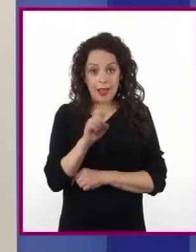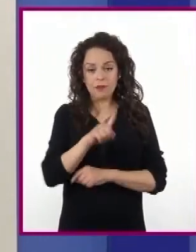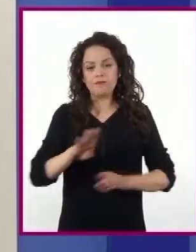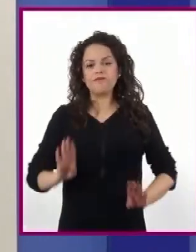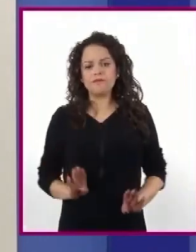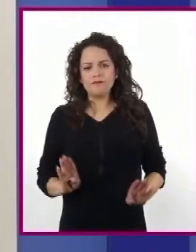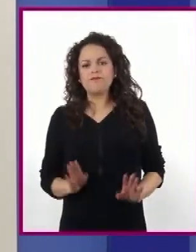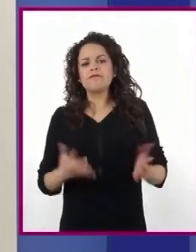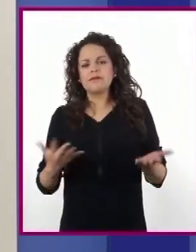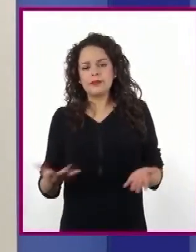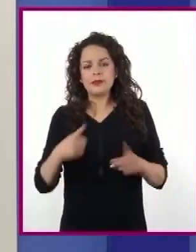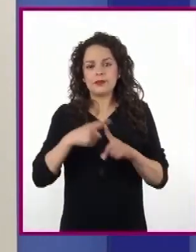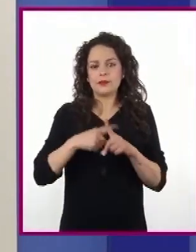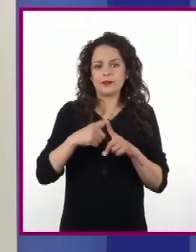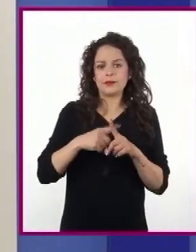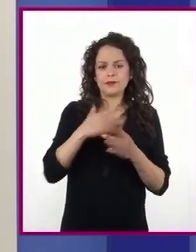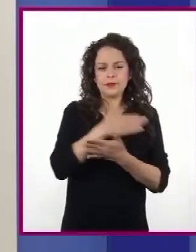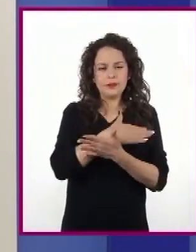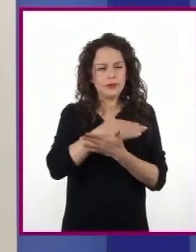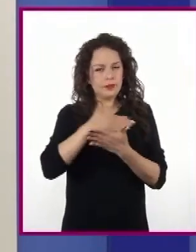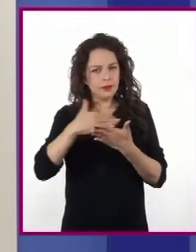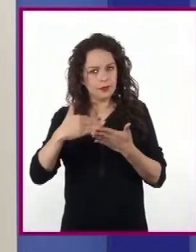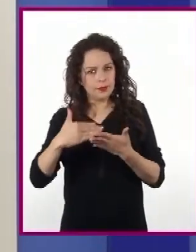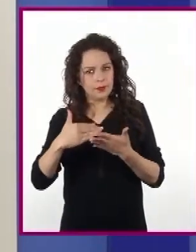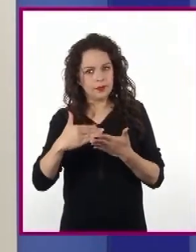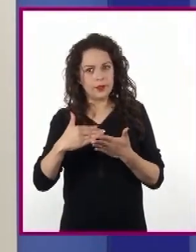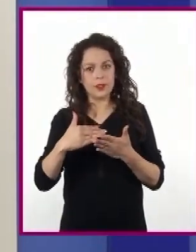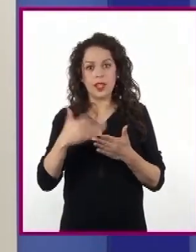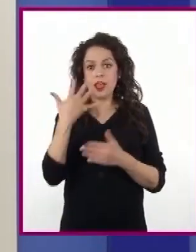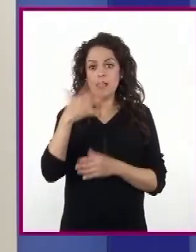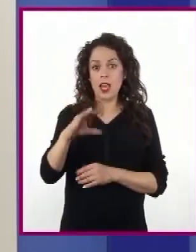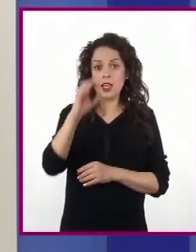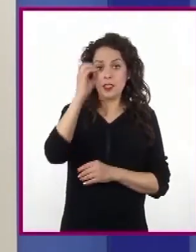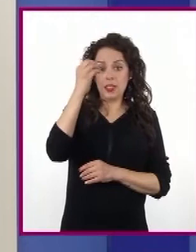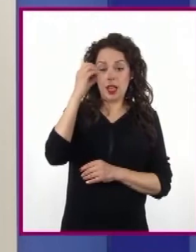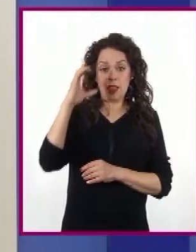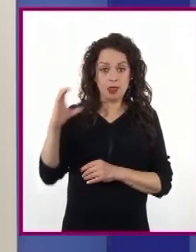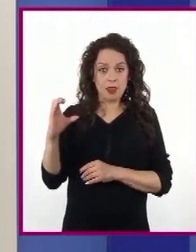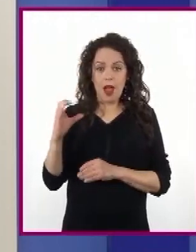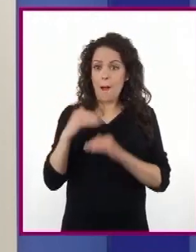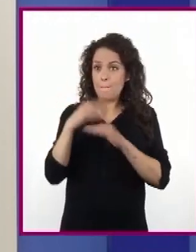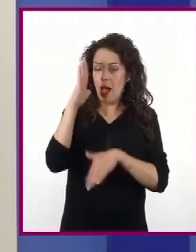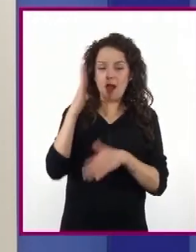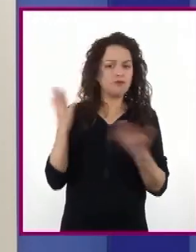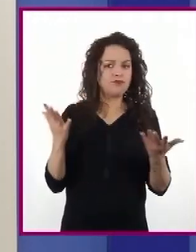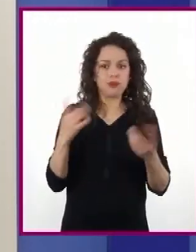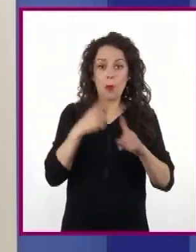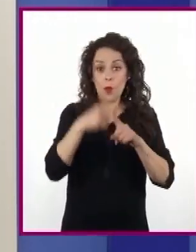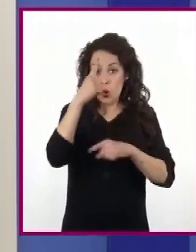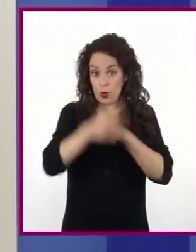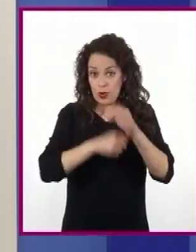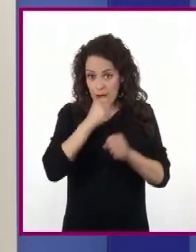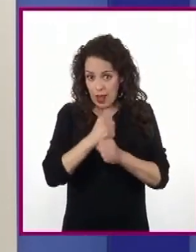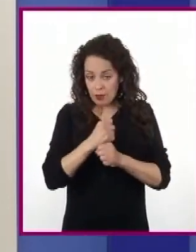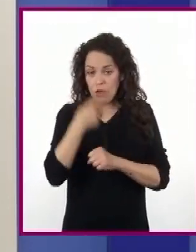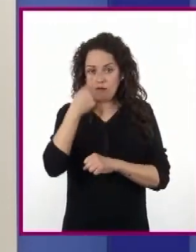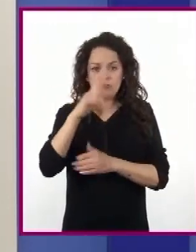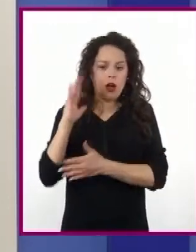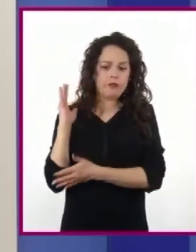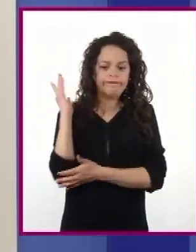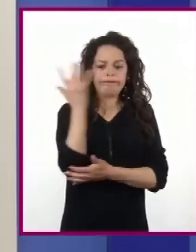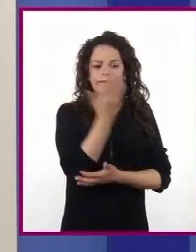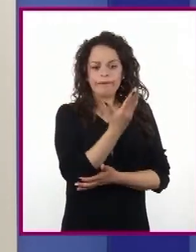tener temperaturas medias, no mayores a los 10 grados Celsius en todo el año. Su vegetación